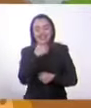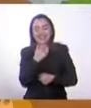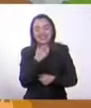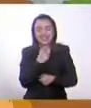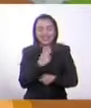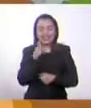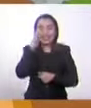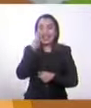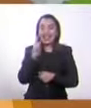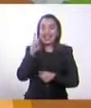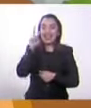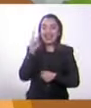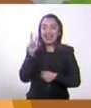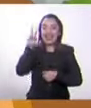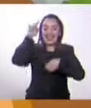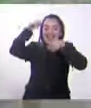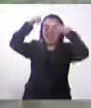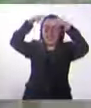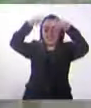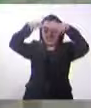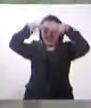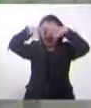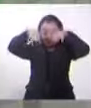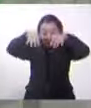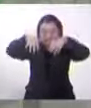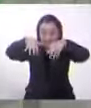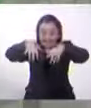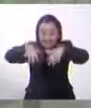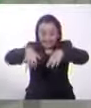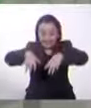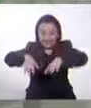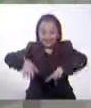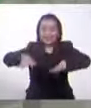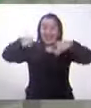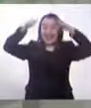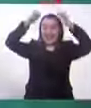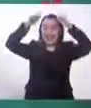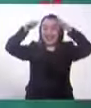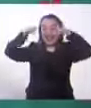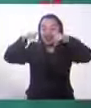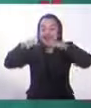¡Miren arriba la cascada! ¡Miren qué bonito!